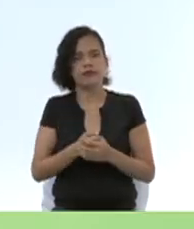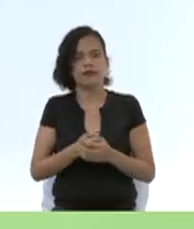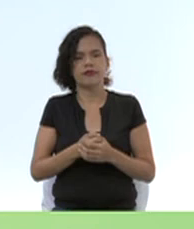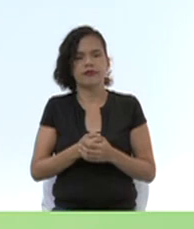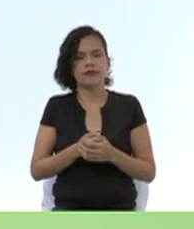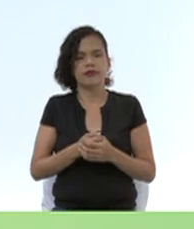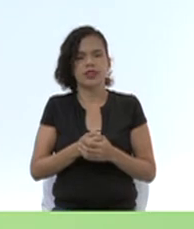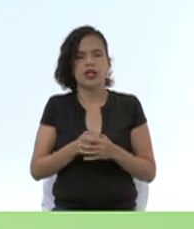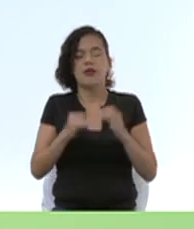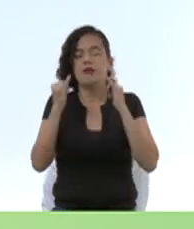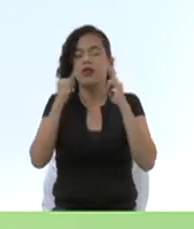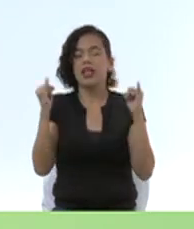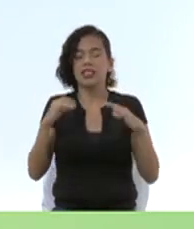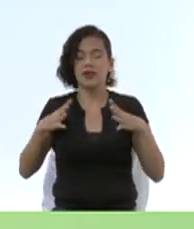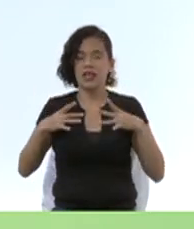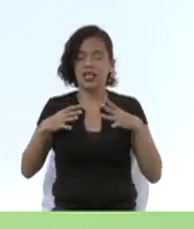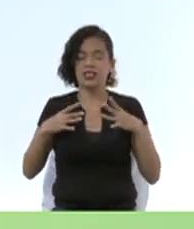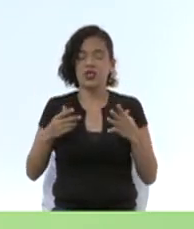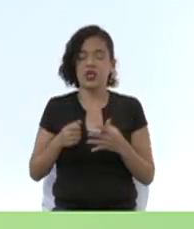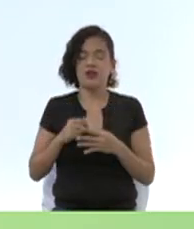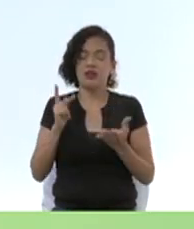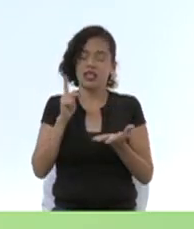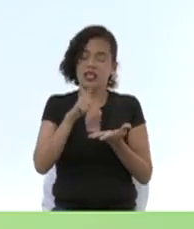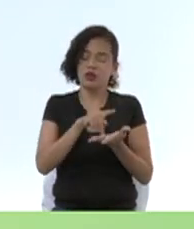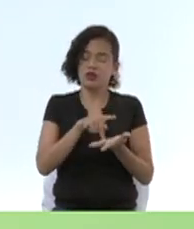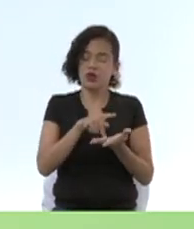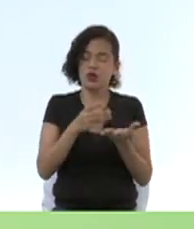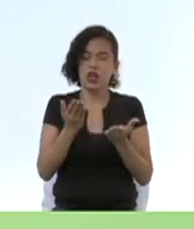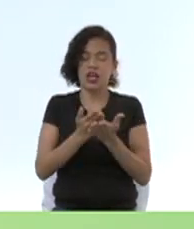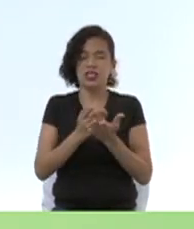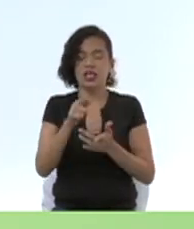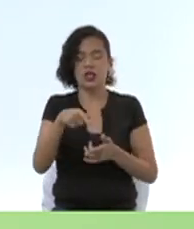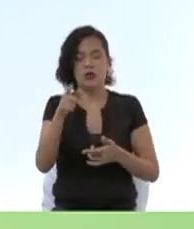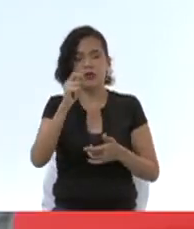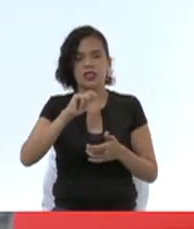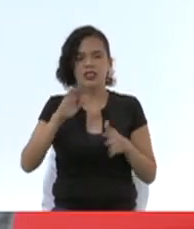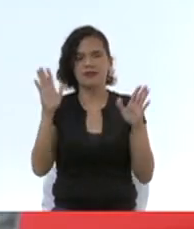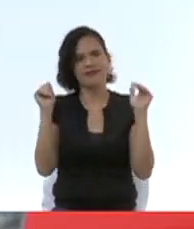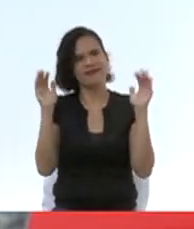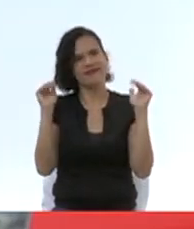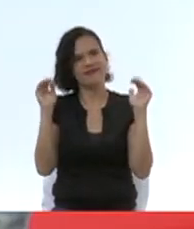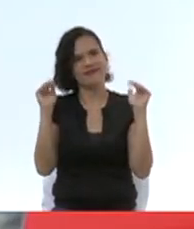Les deseamos felices vacaciones y feliz retorno a clase en estos próximos meses.